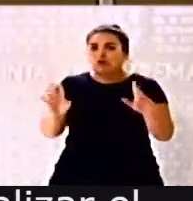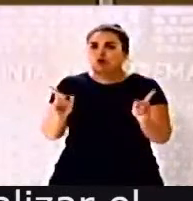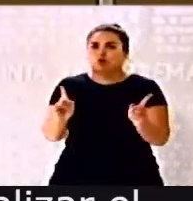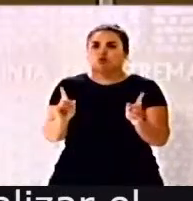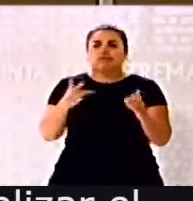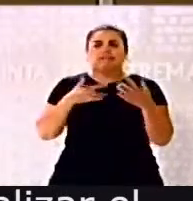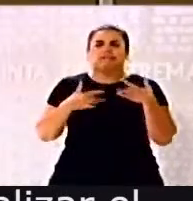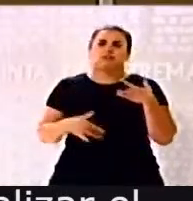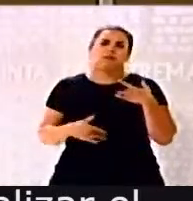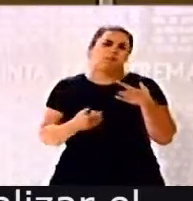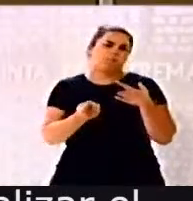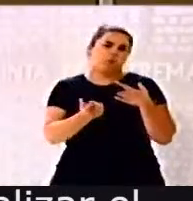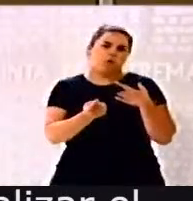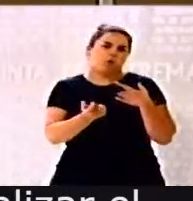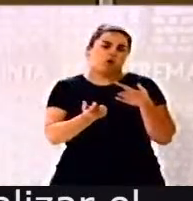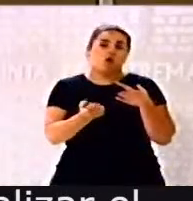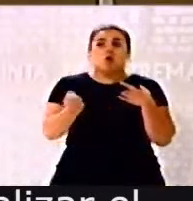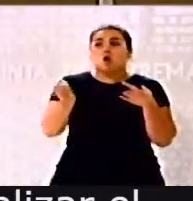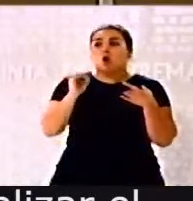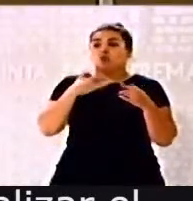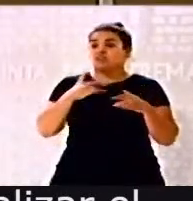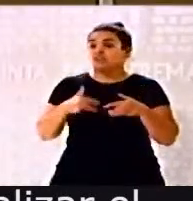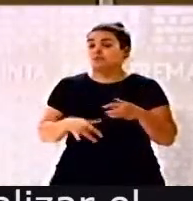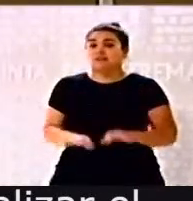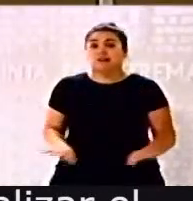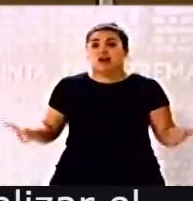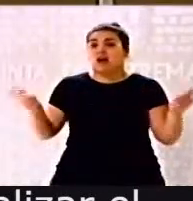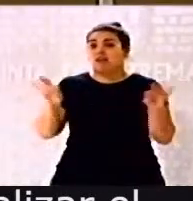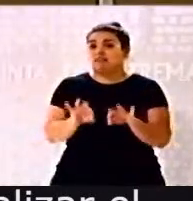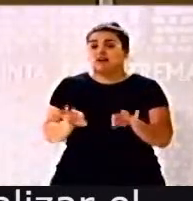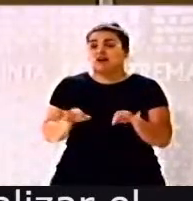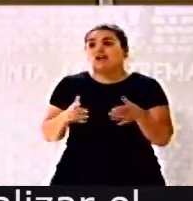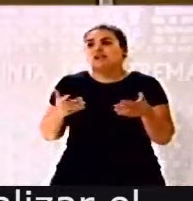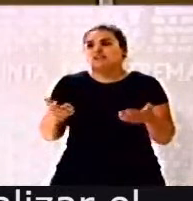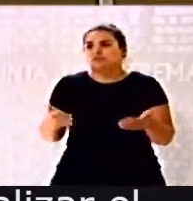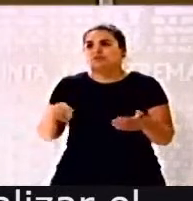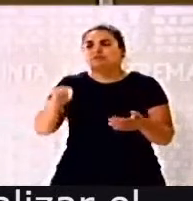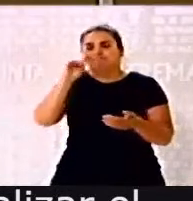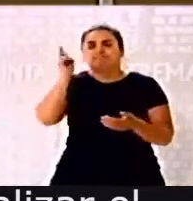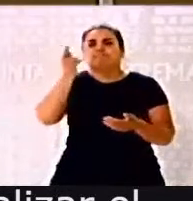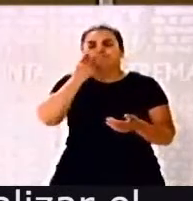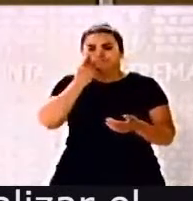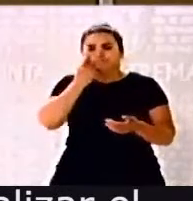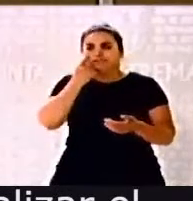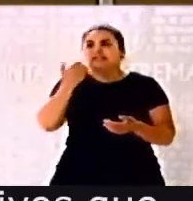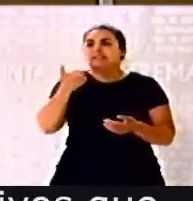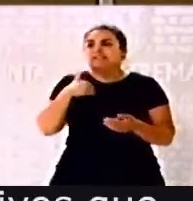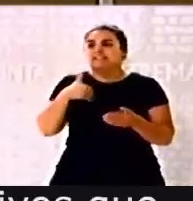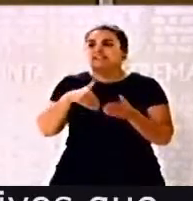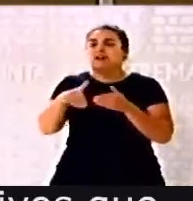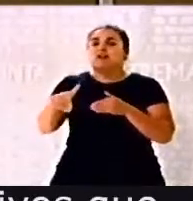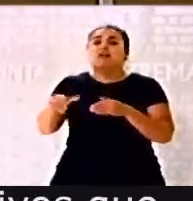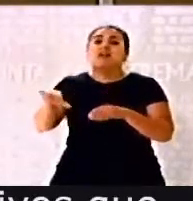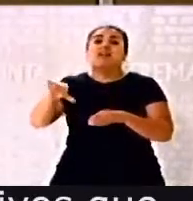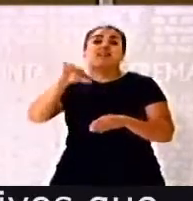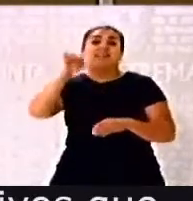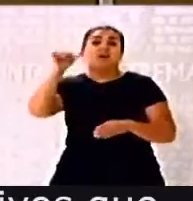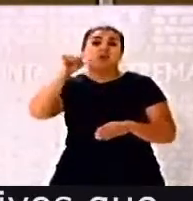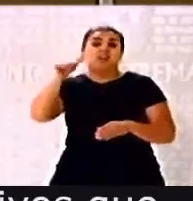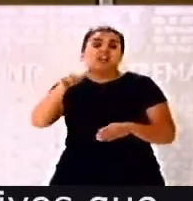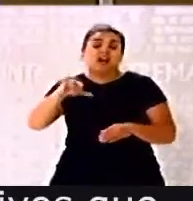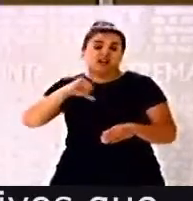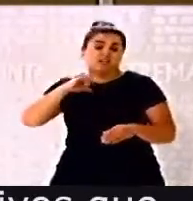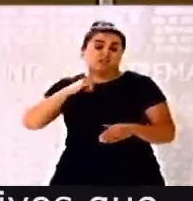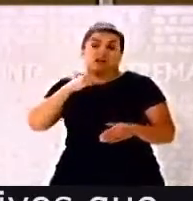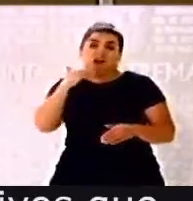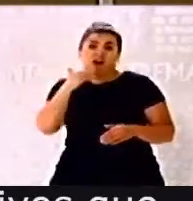poquitos síntomas o que no tienen ningún síntoma y que solemos detectarlos cuando se van a hacer cirugías. Entonces, puede ser